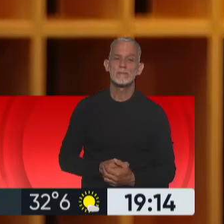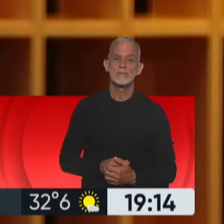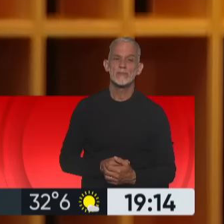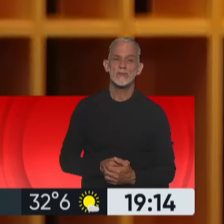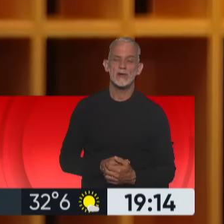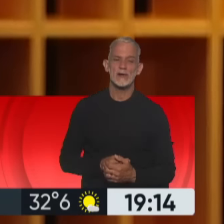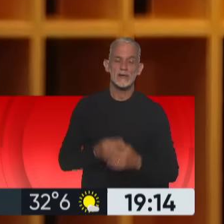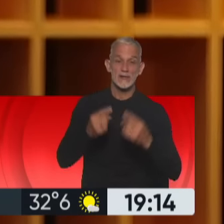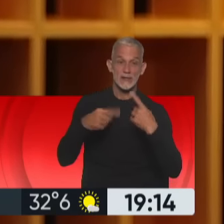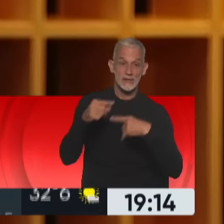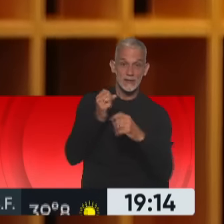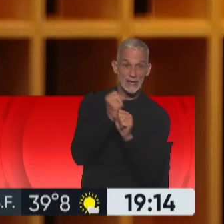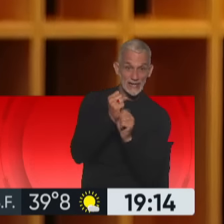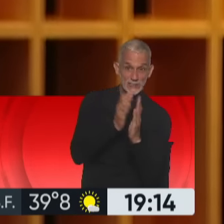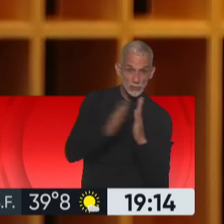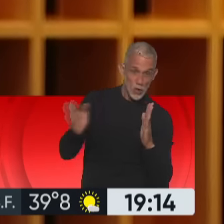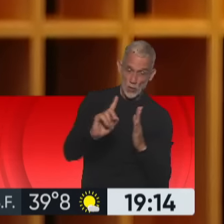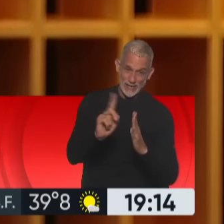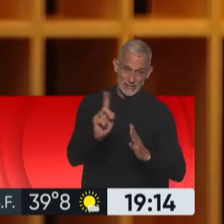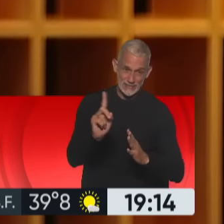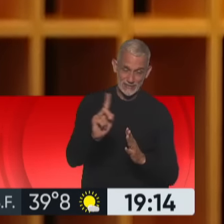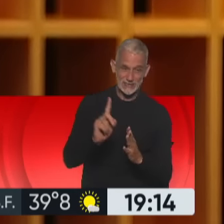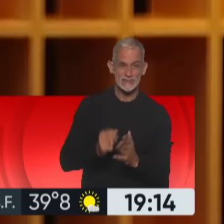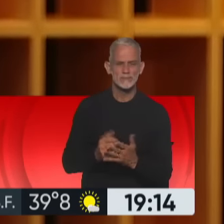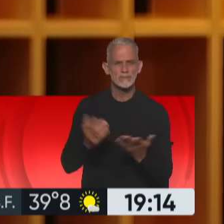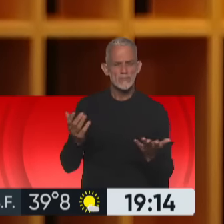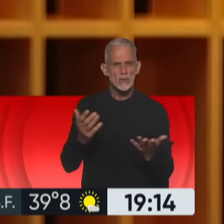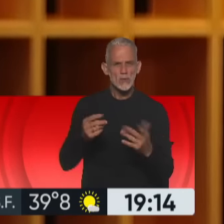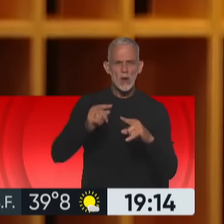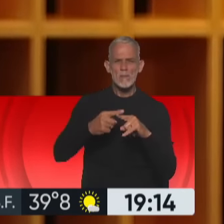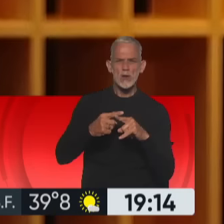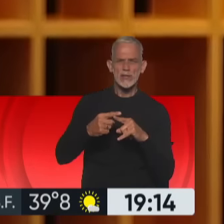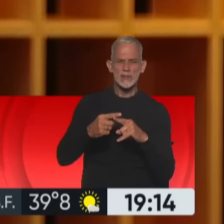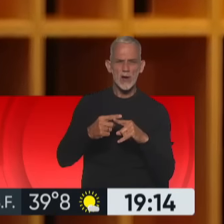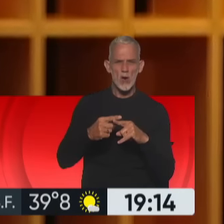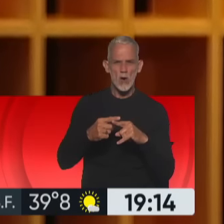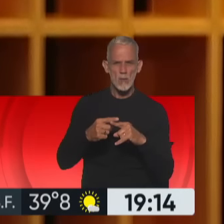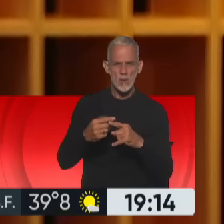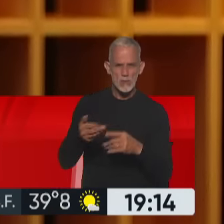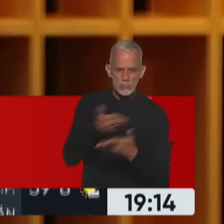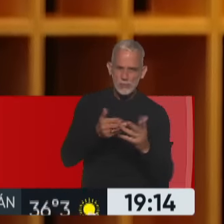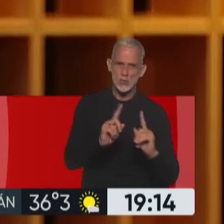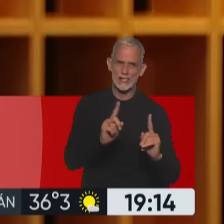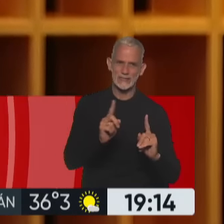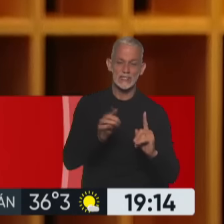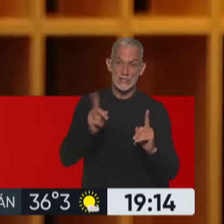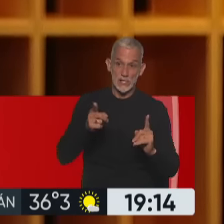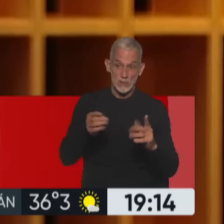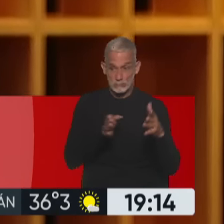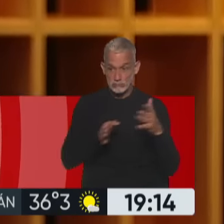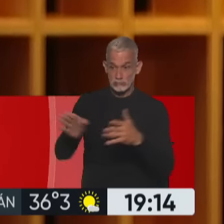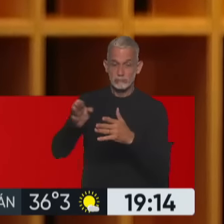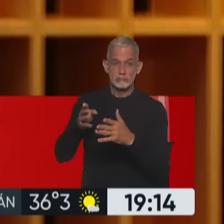de la gestión, no solo, digamos, es la arena política, sino que también es la vía de la